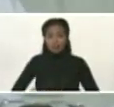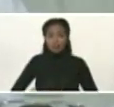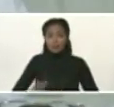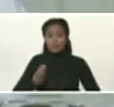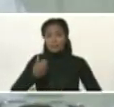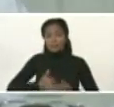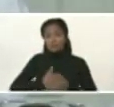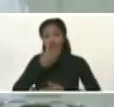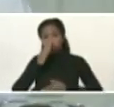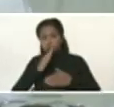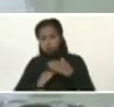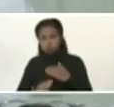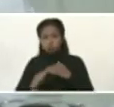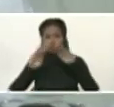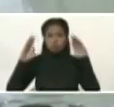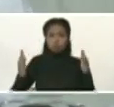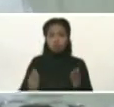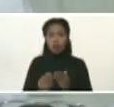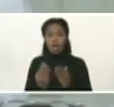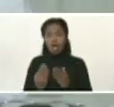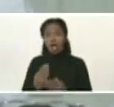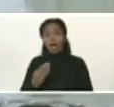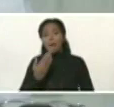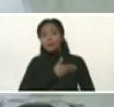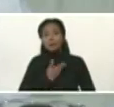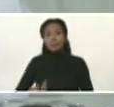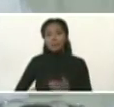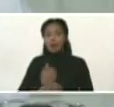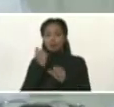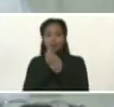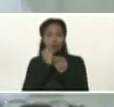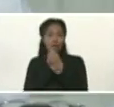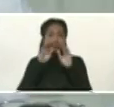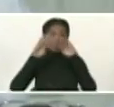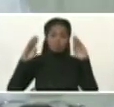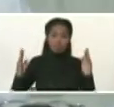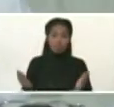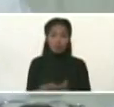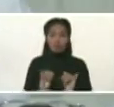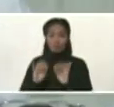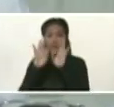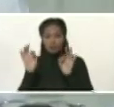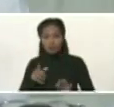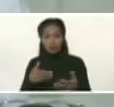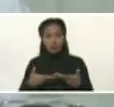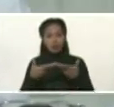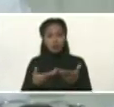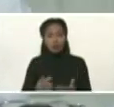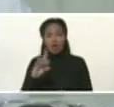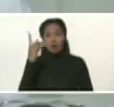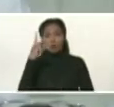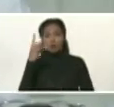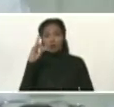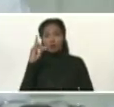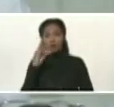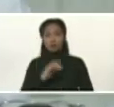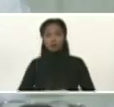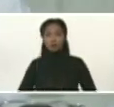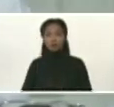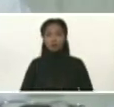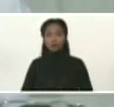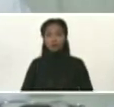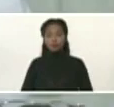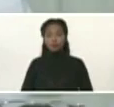humilde del mundo, es el presidente más trabajador del mundo. Le dio a Bolivia